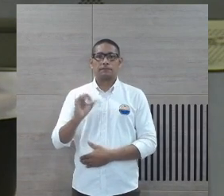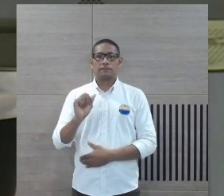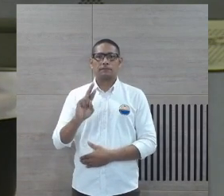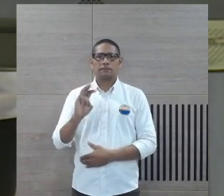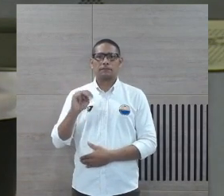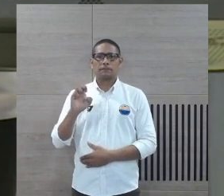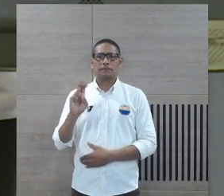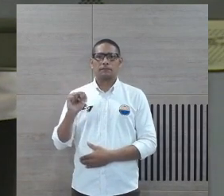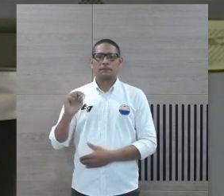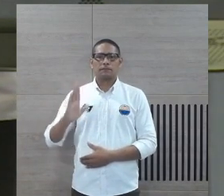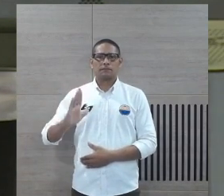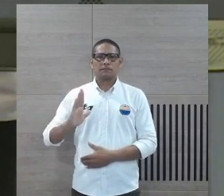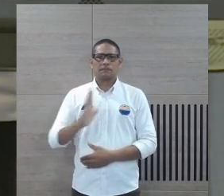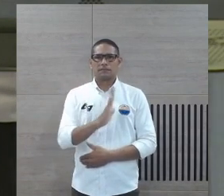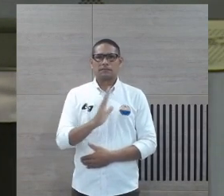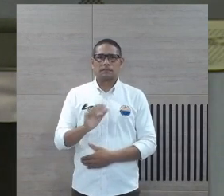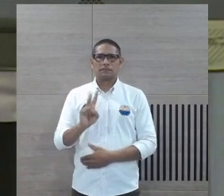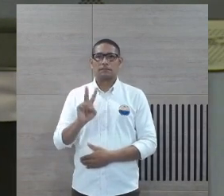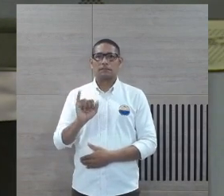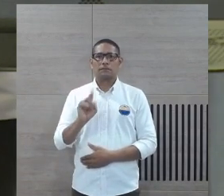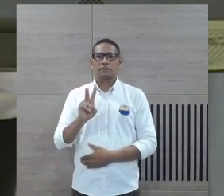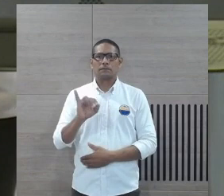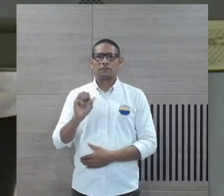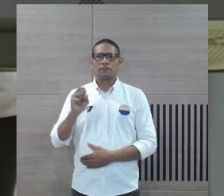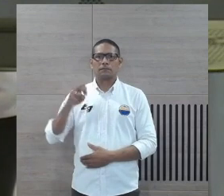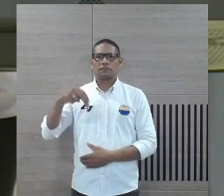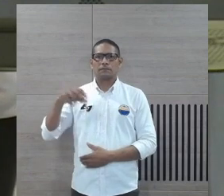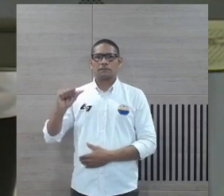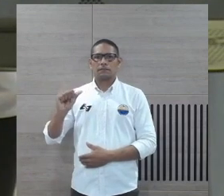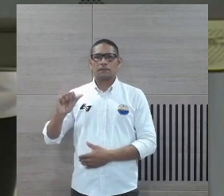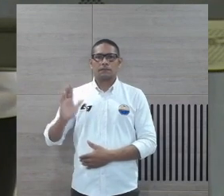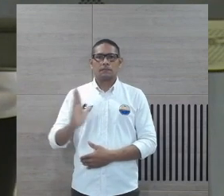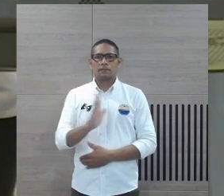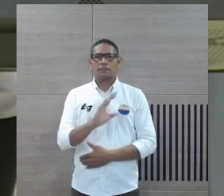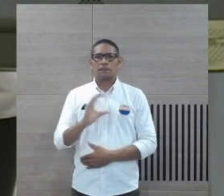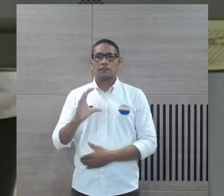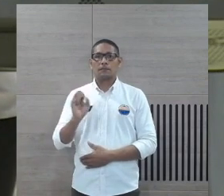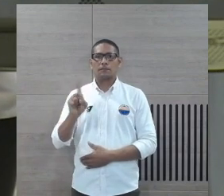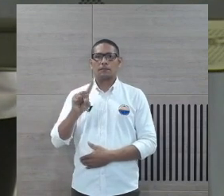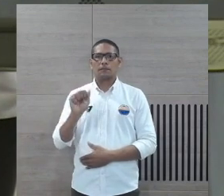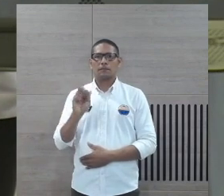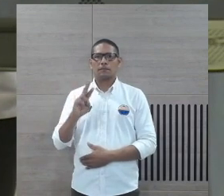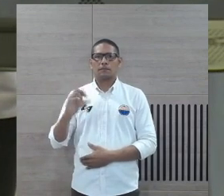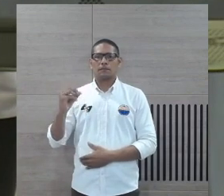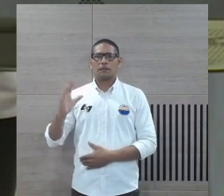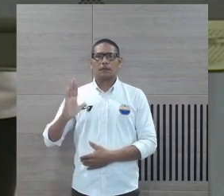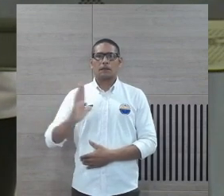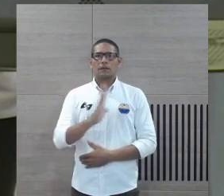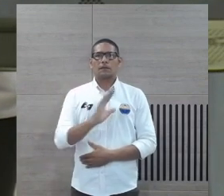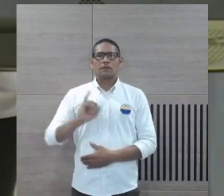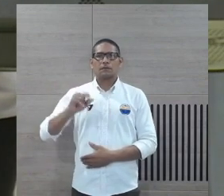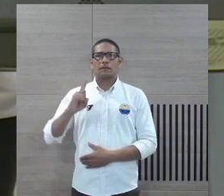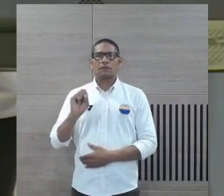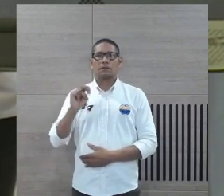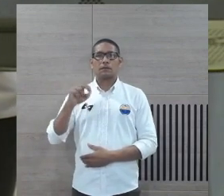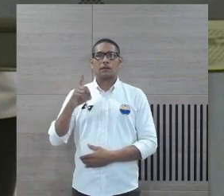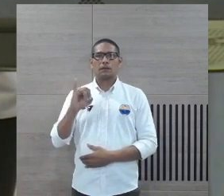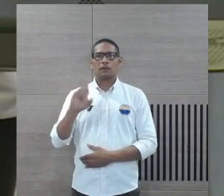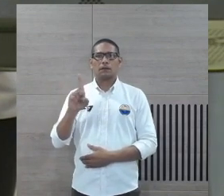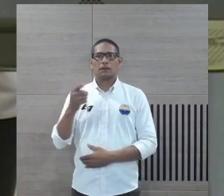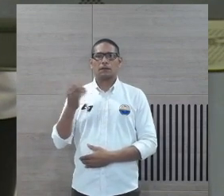Andrea Castillo Osorio. César Andrés Cayón Jiménez. Juan Diego Martínez Muñoz. Profesional en